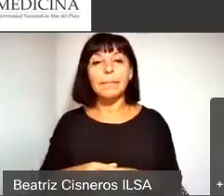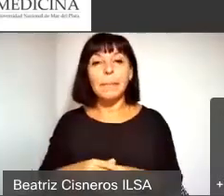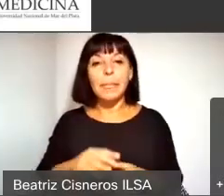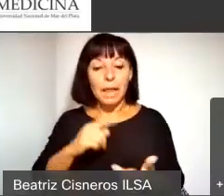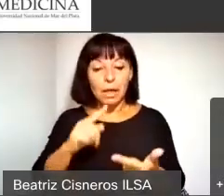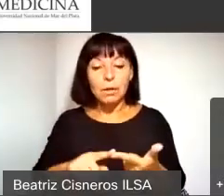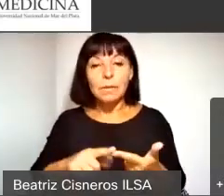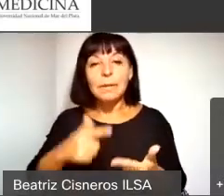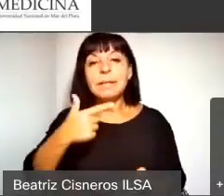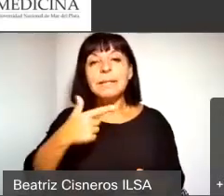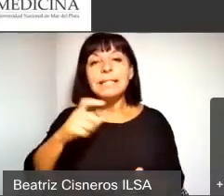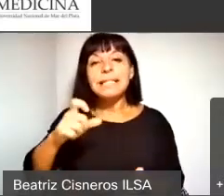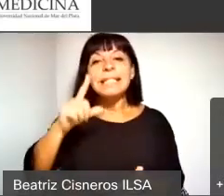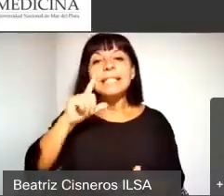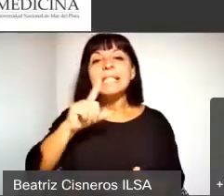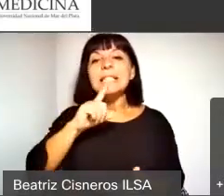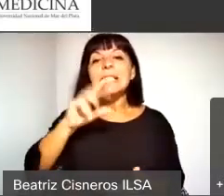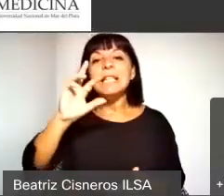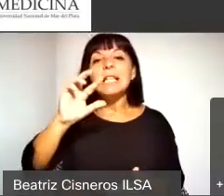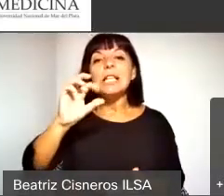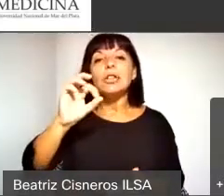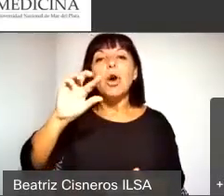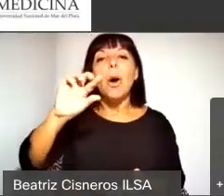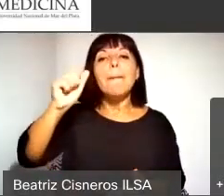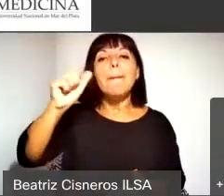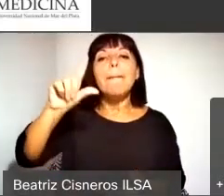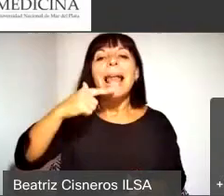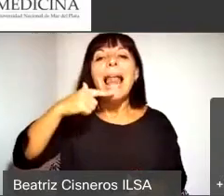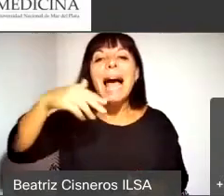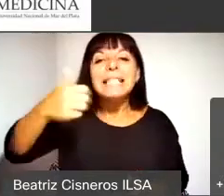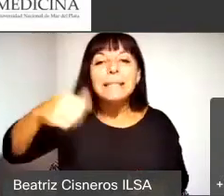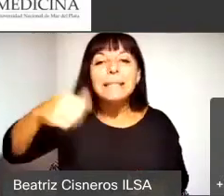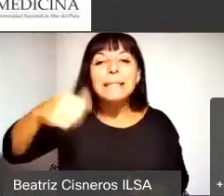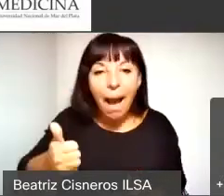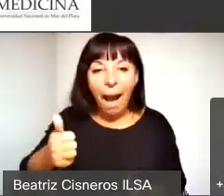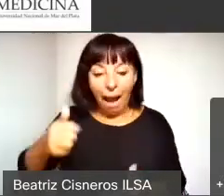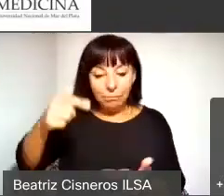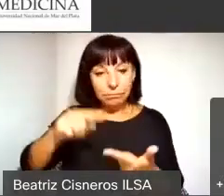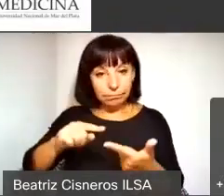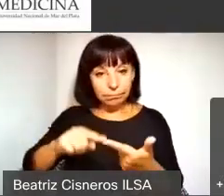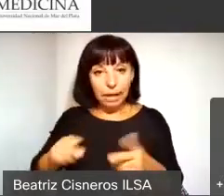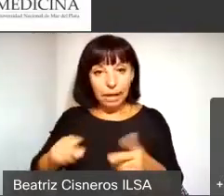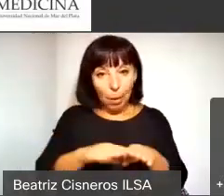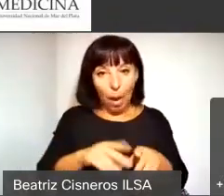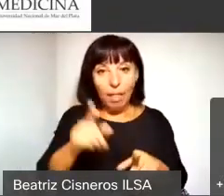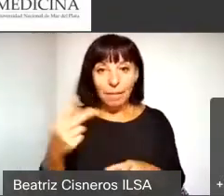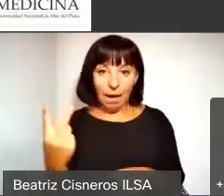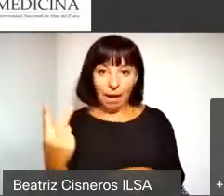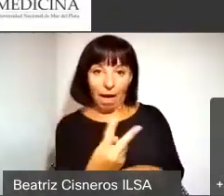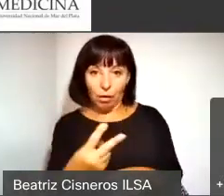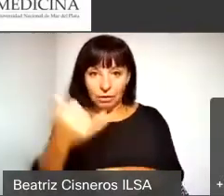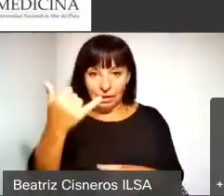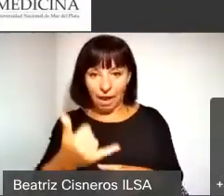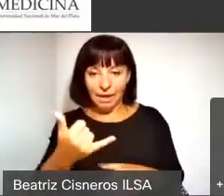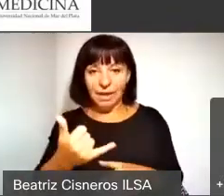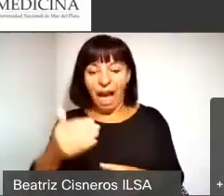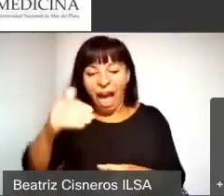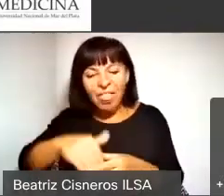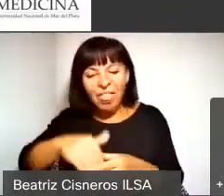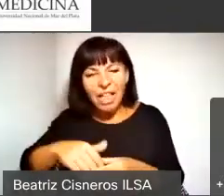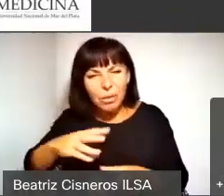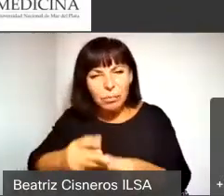Un citoplasma. Un citoplasma que contiene disuelto iones, ¿sí?